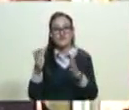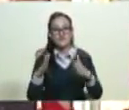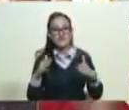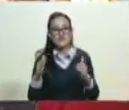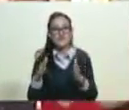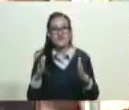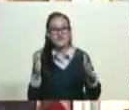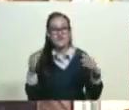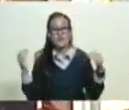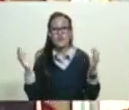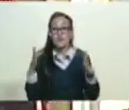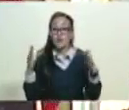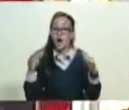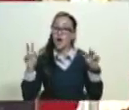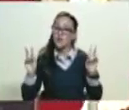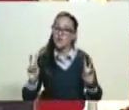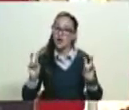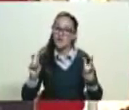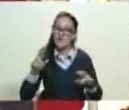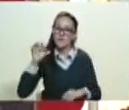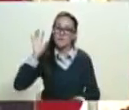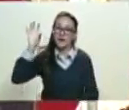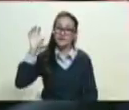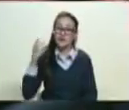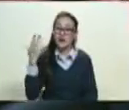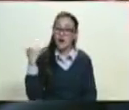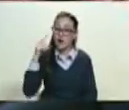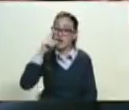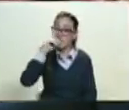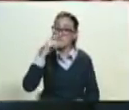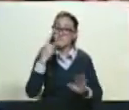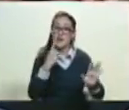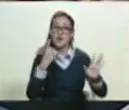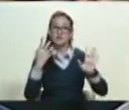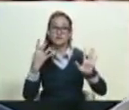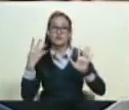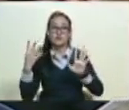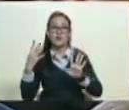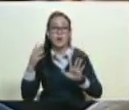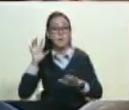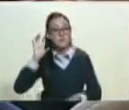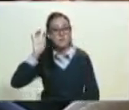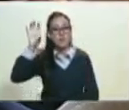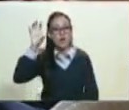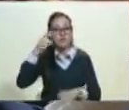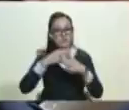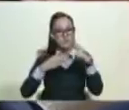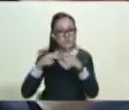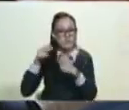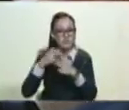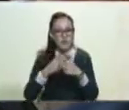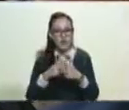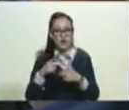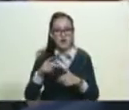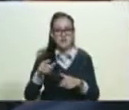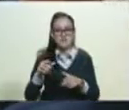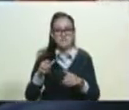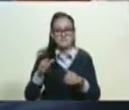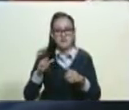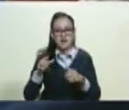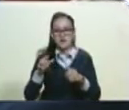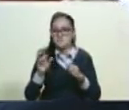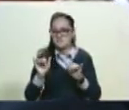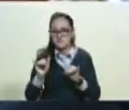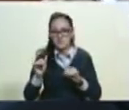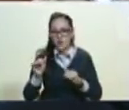patria. Y vimos entonces desde 1999 un pueblo construyendo su propio destino, un